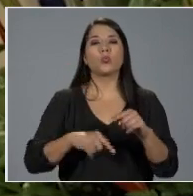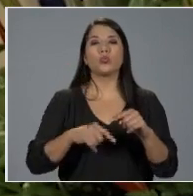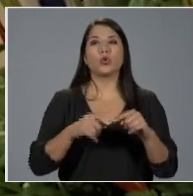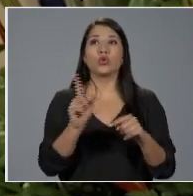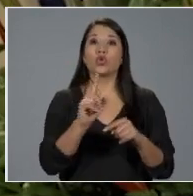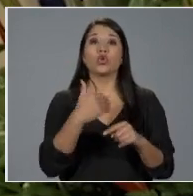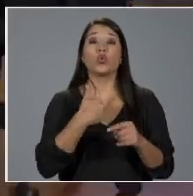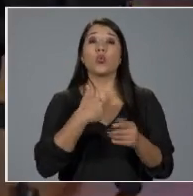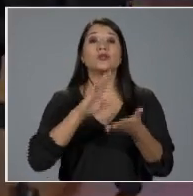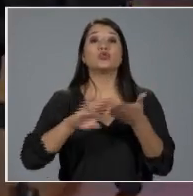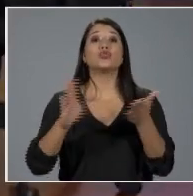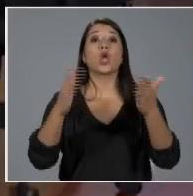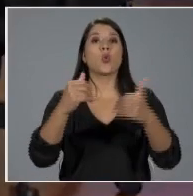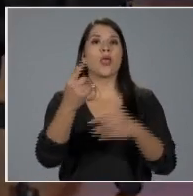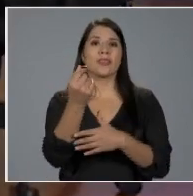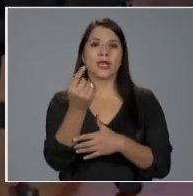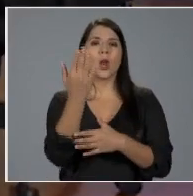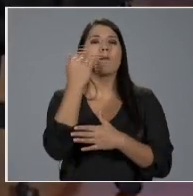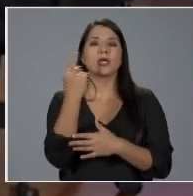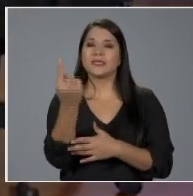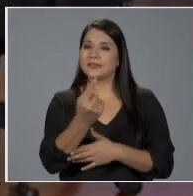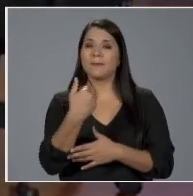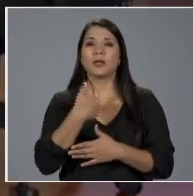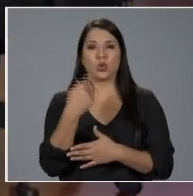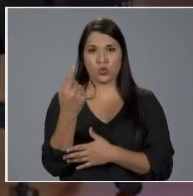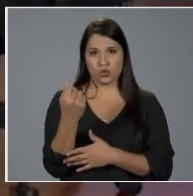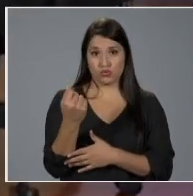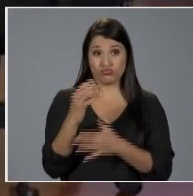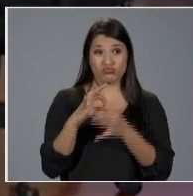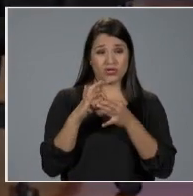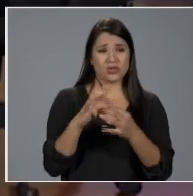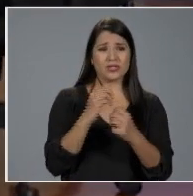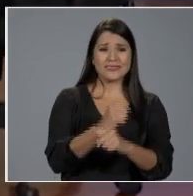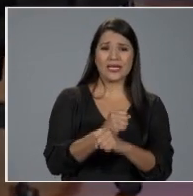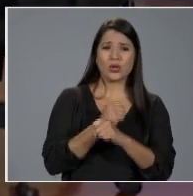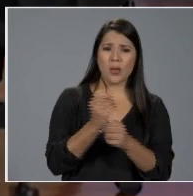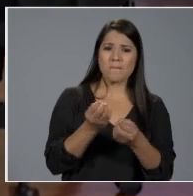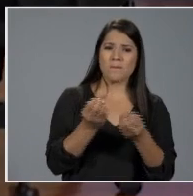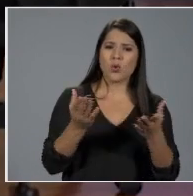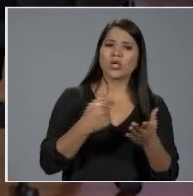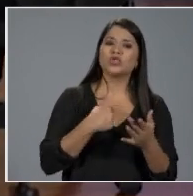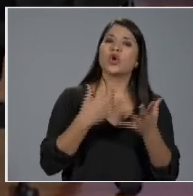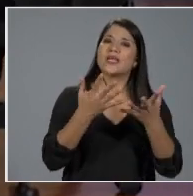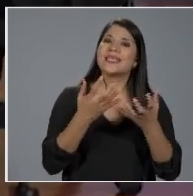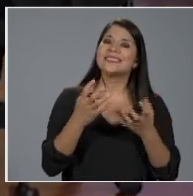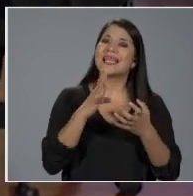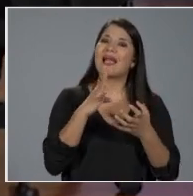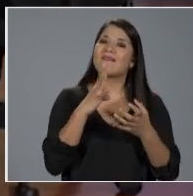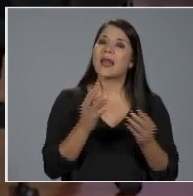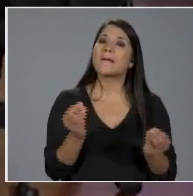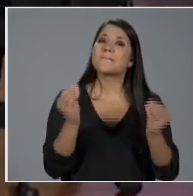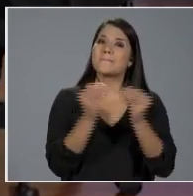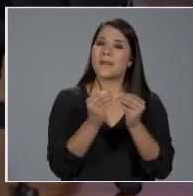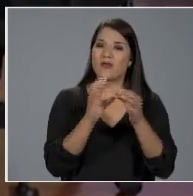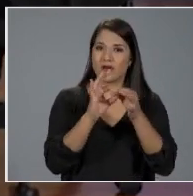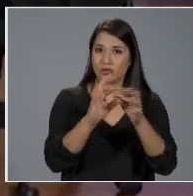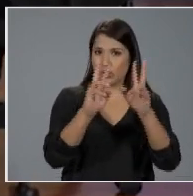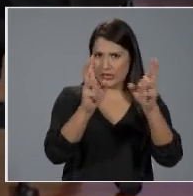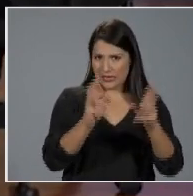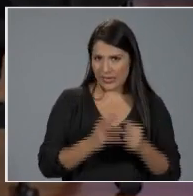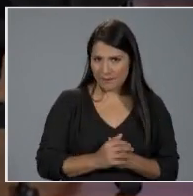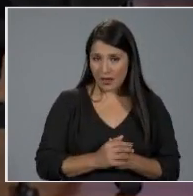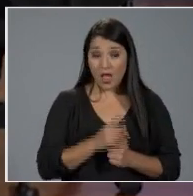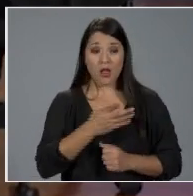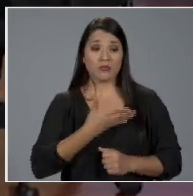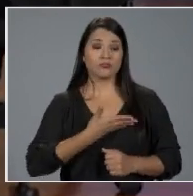construir. Sobre seguridad pública me hubiera gustado que hablara mucho más del tema. Él presumió